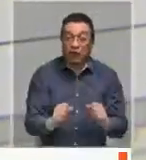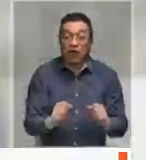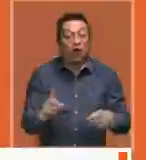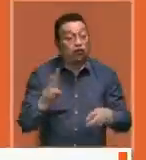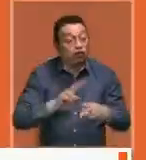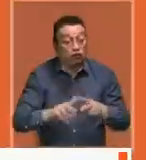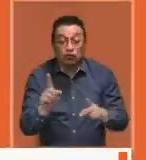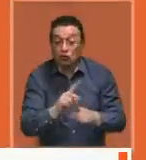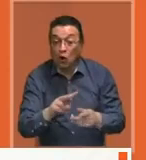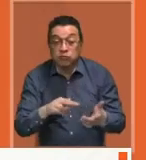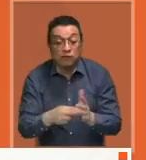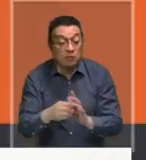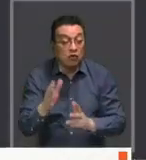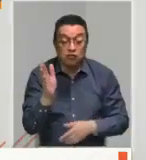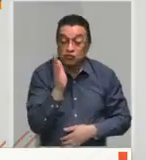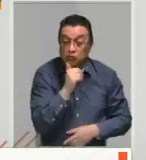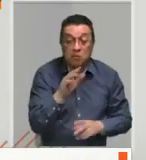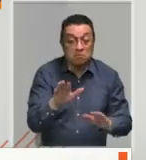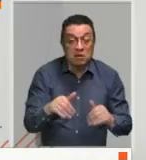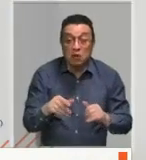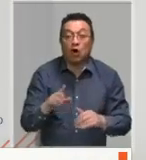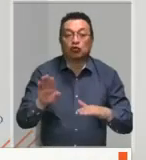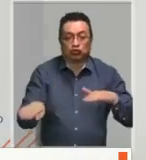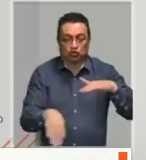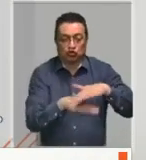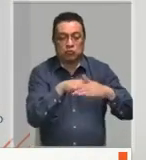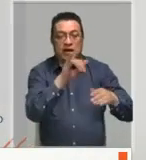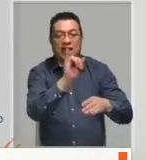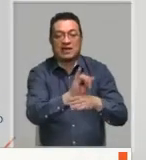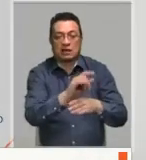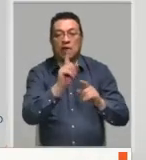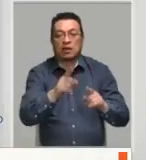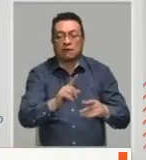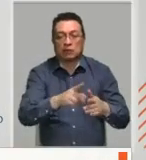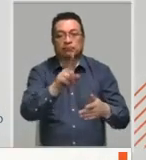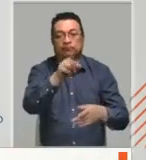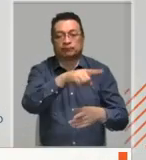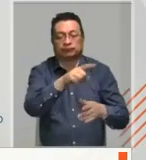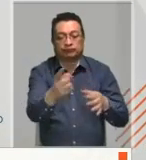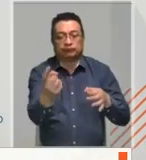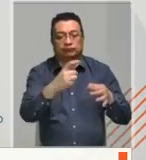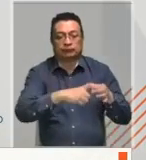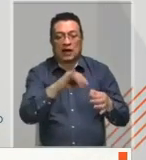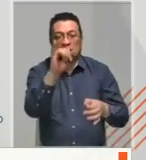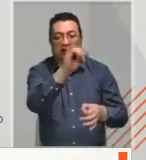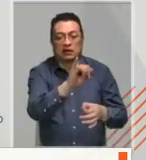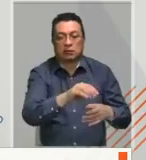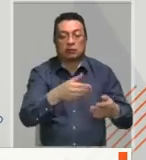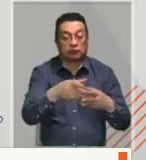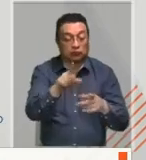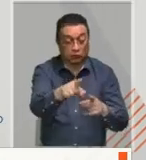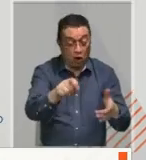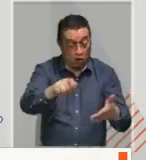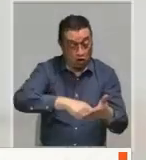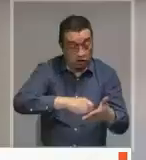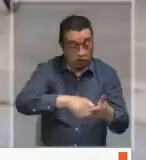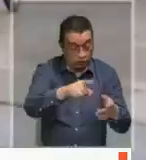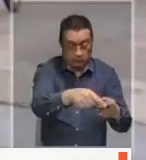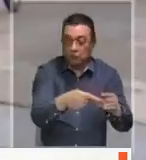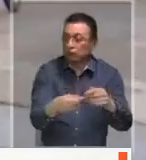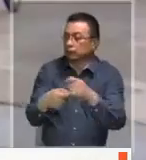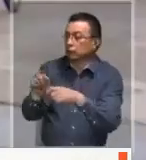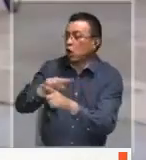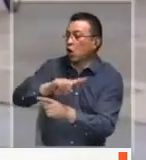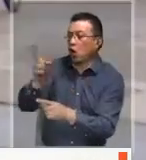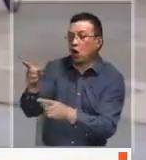solucionan los problemas, la Superintendencia de Salud tendrá que cancelar el registro de la ISAPRE y se licita a las personas que tienen contrato de salud con ellos. Todo